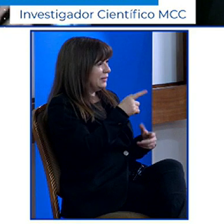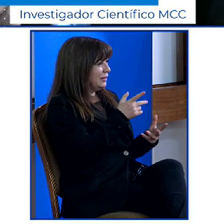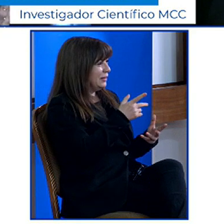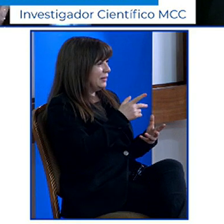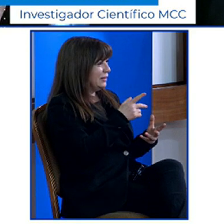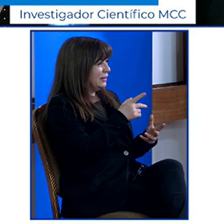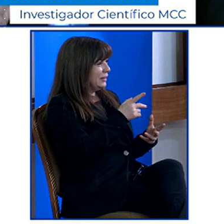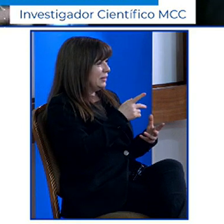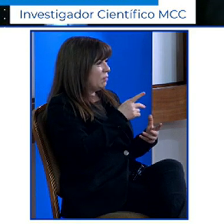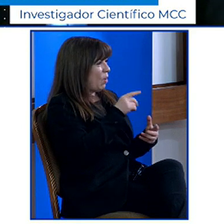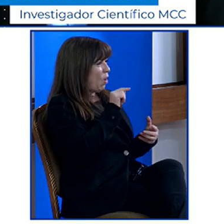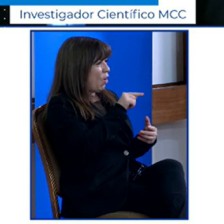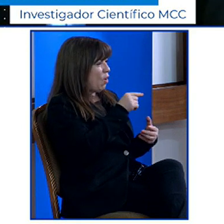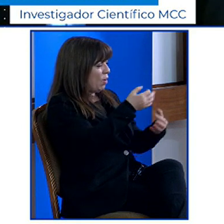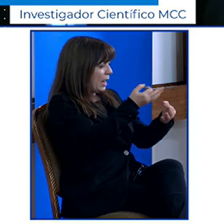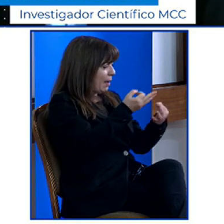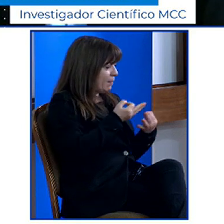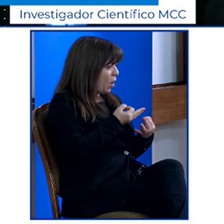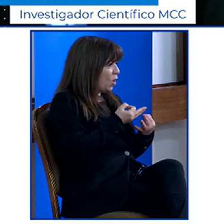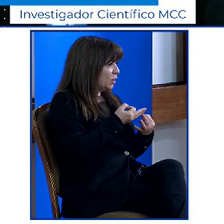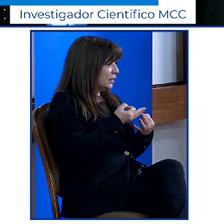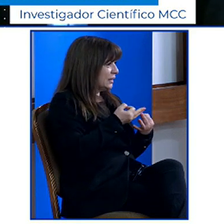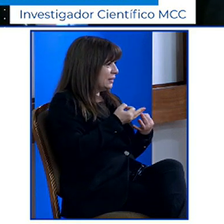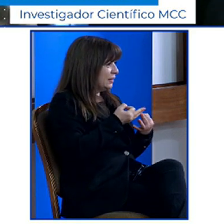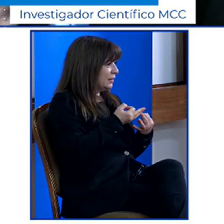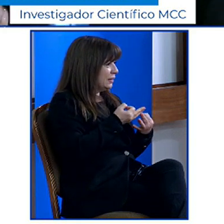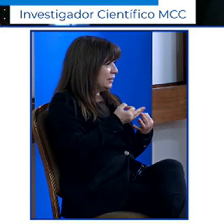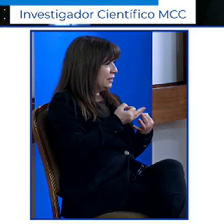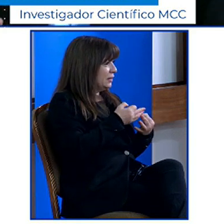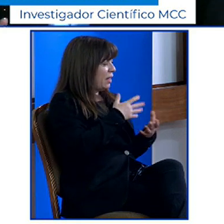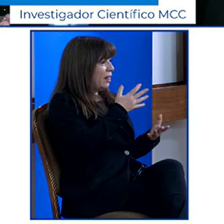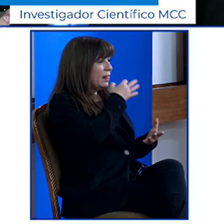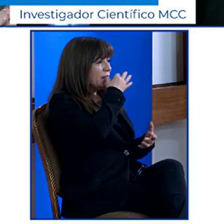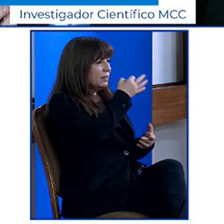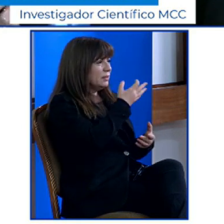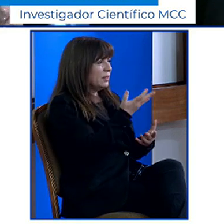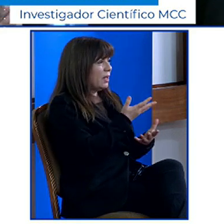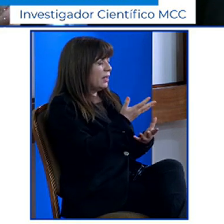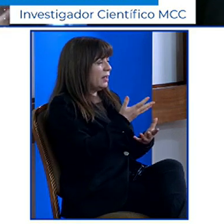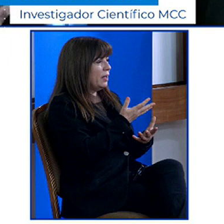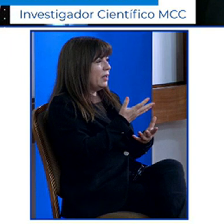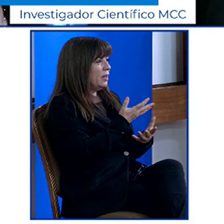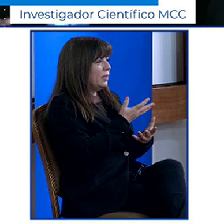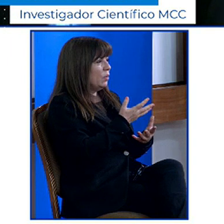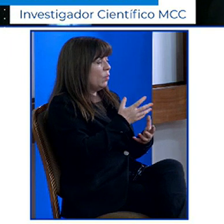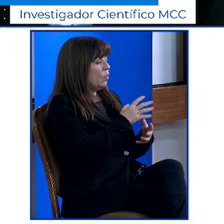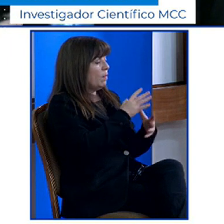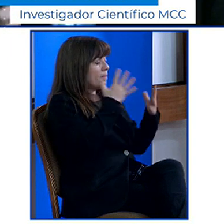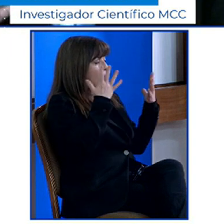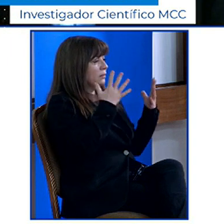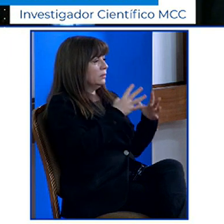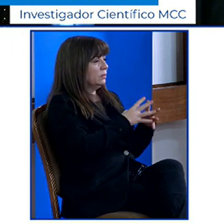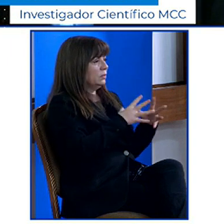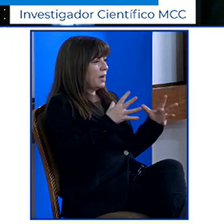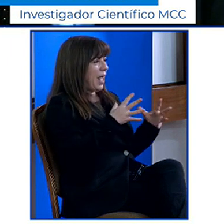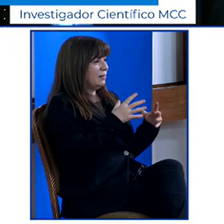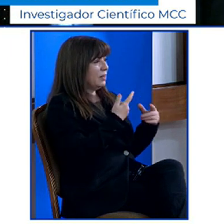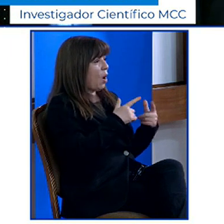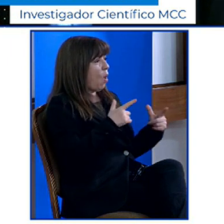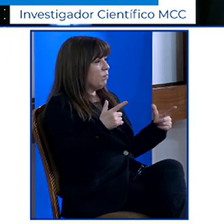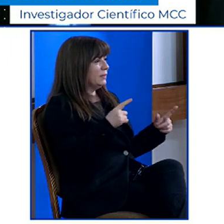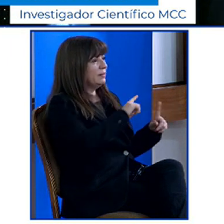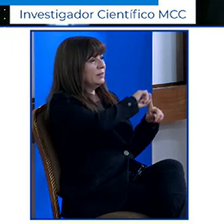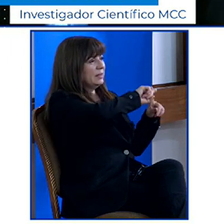el último reporte, el sexto informe del IPCC, lo que predicen es un gran impacto del aumento de la